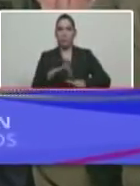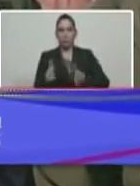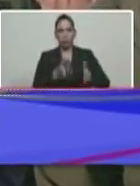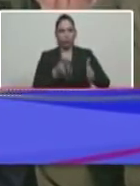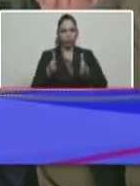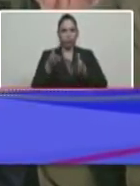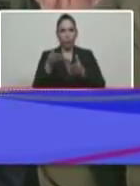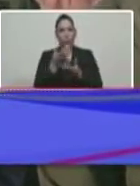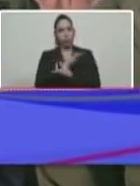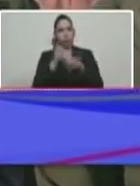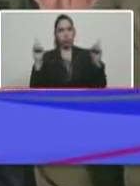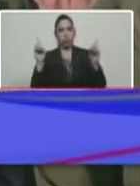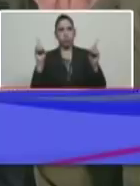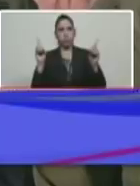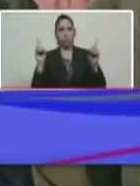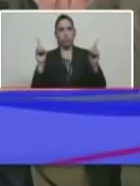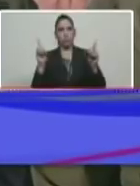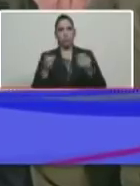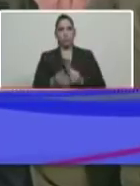Declarar la independencia